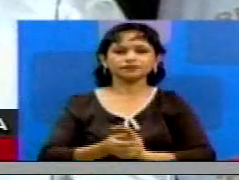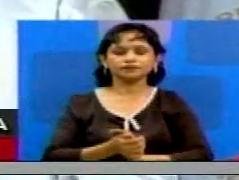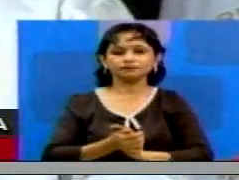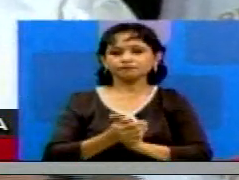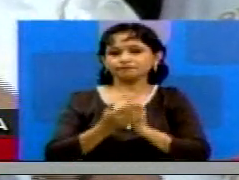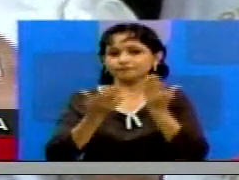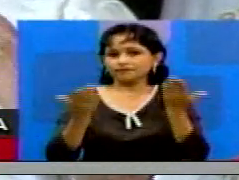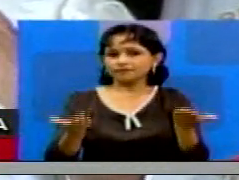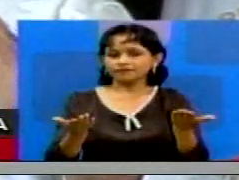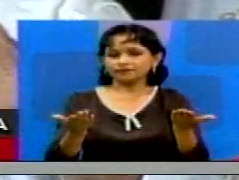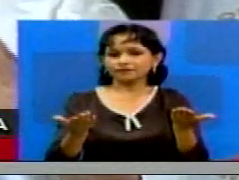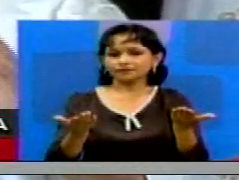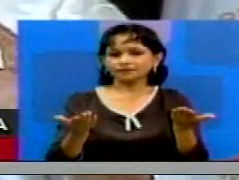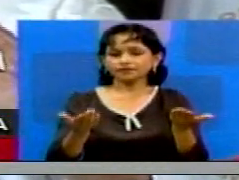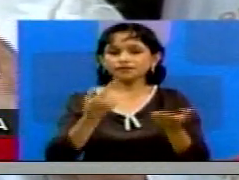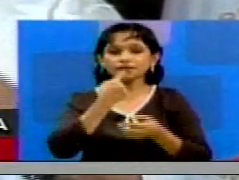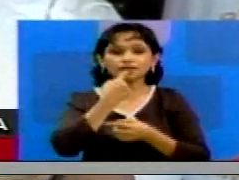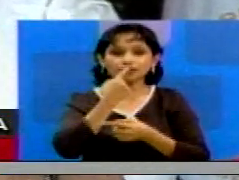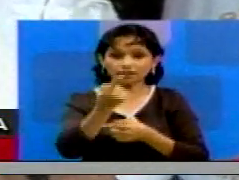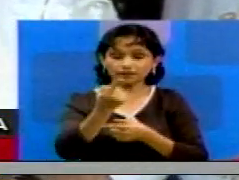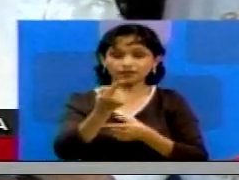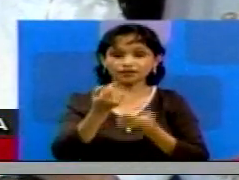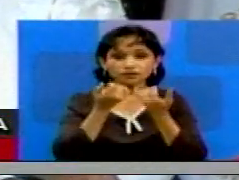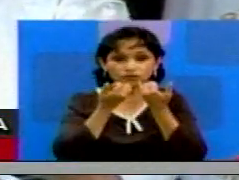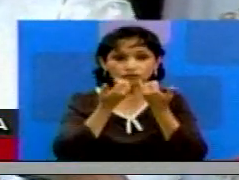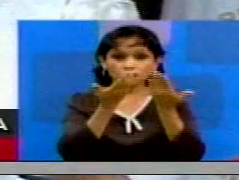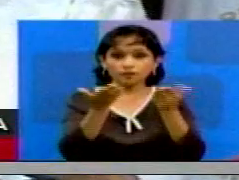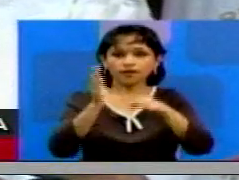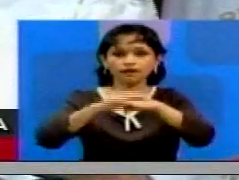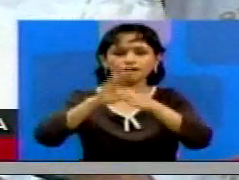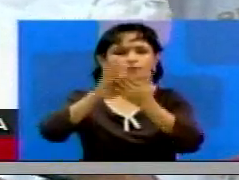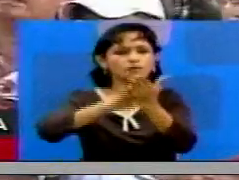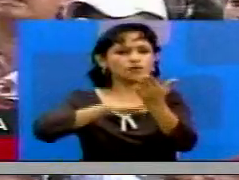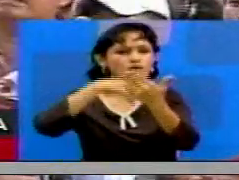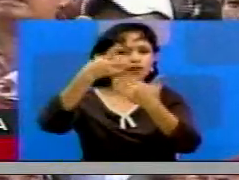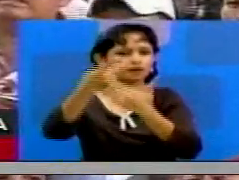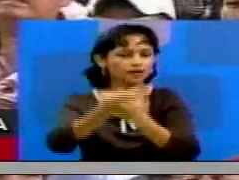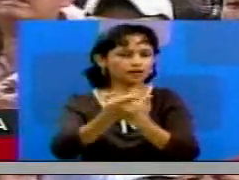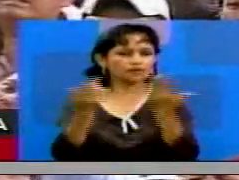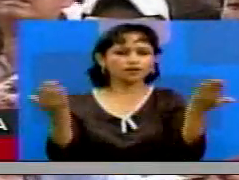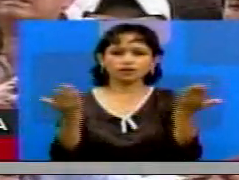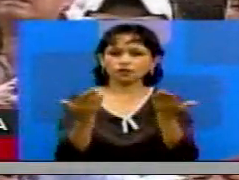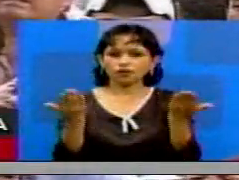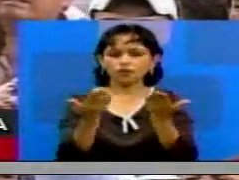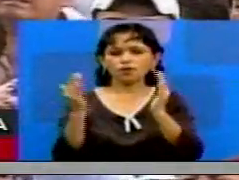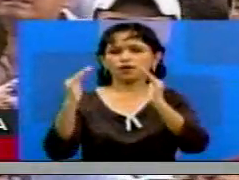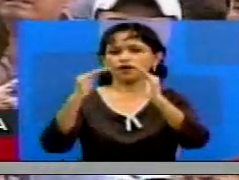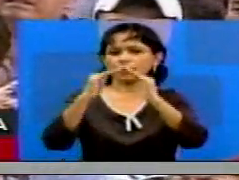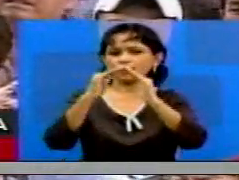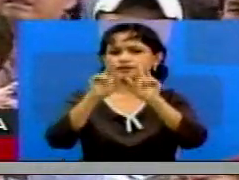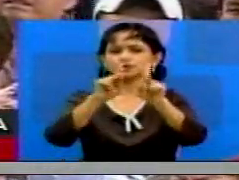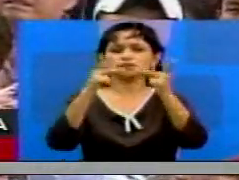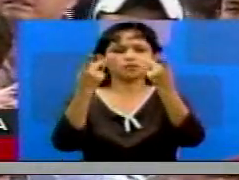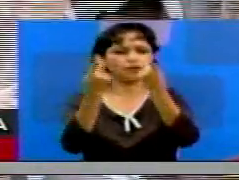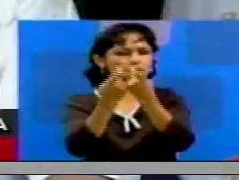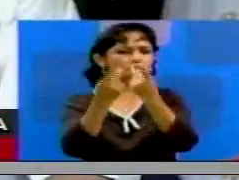Y decirles que programas emblemáticos como Casas para el